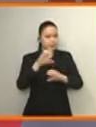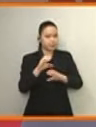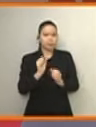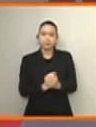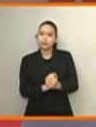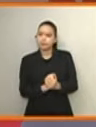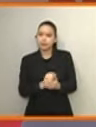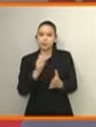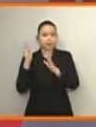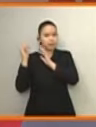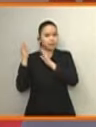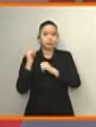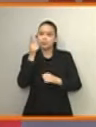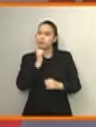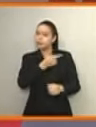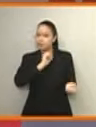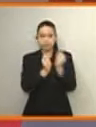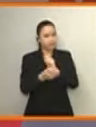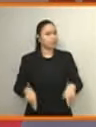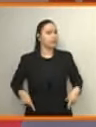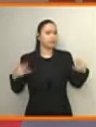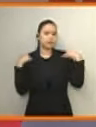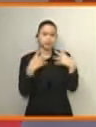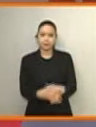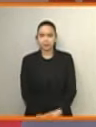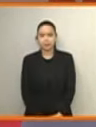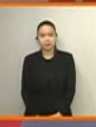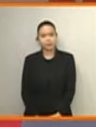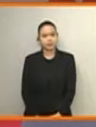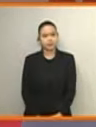doble. John de Esperanza Loto, te cambia la vida.